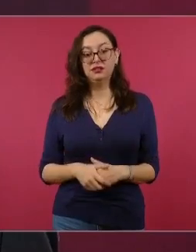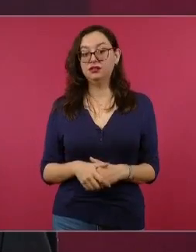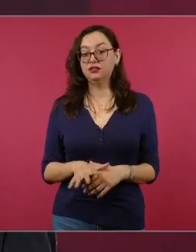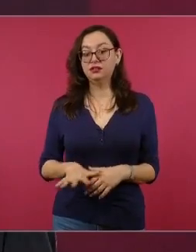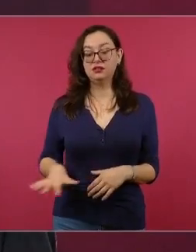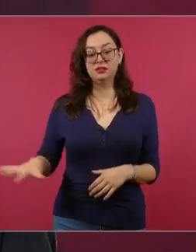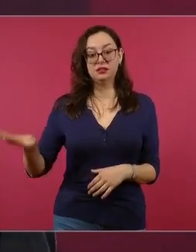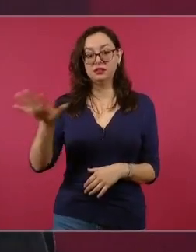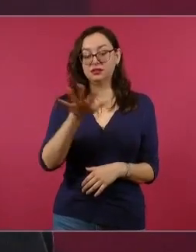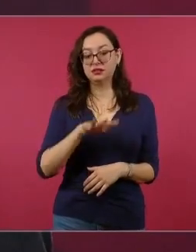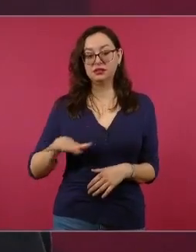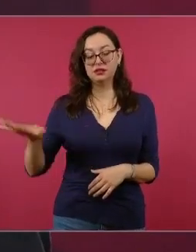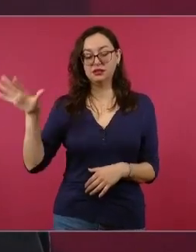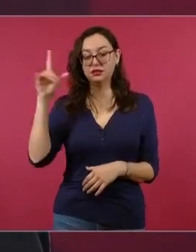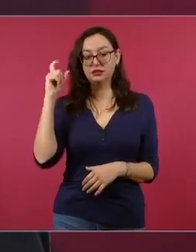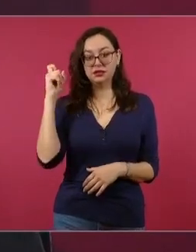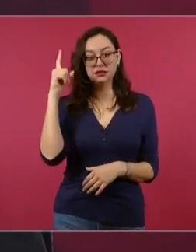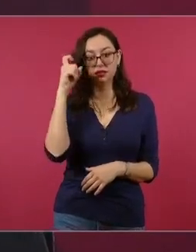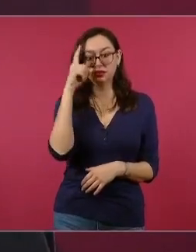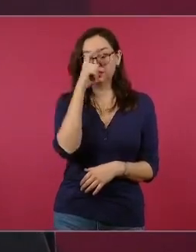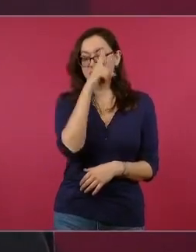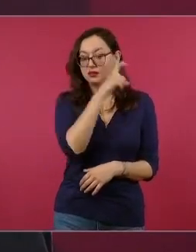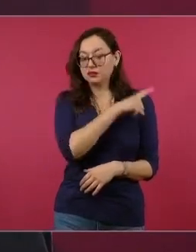muy complicado en